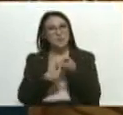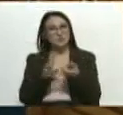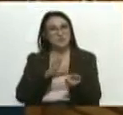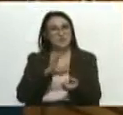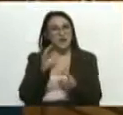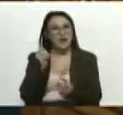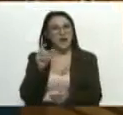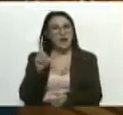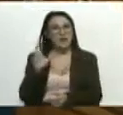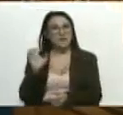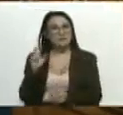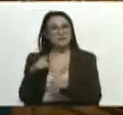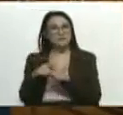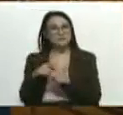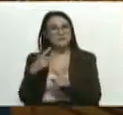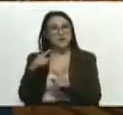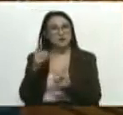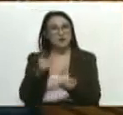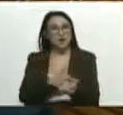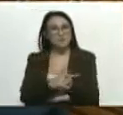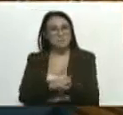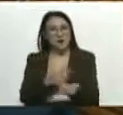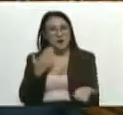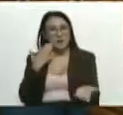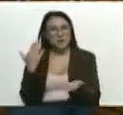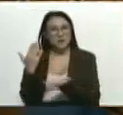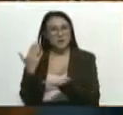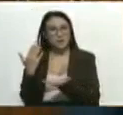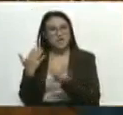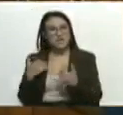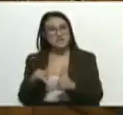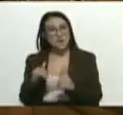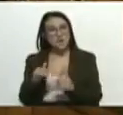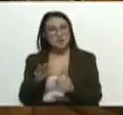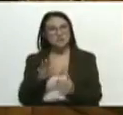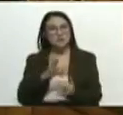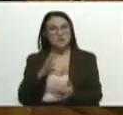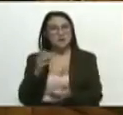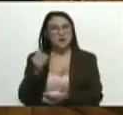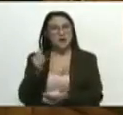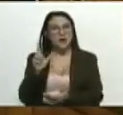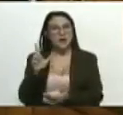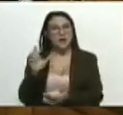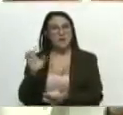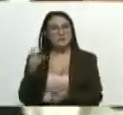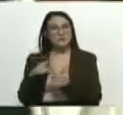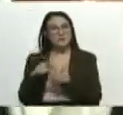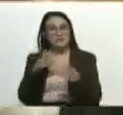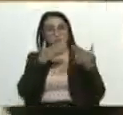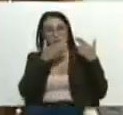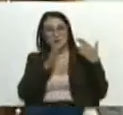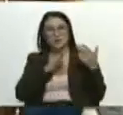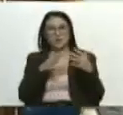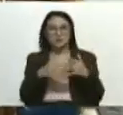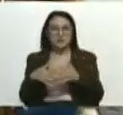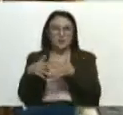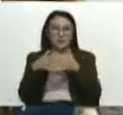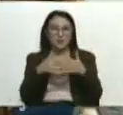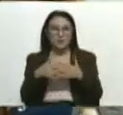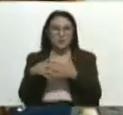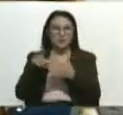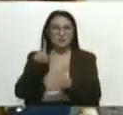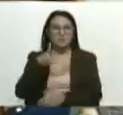encuentra Ishan Saab y Shadi Saab, hijos del diplomático secuestrado en Estados Unidos. También